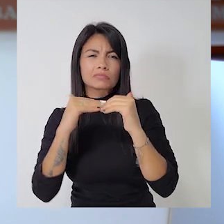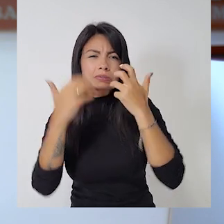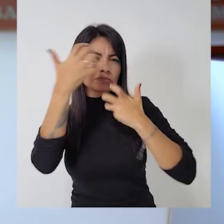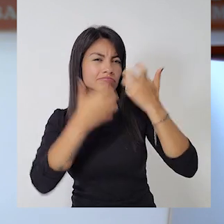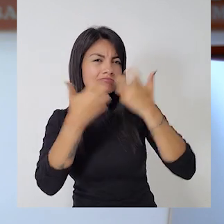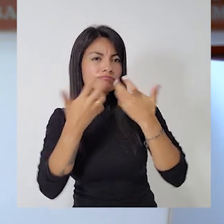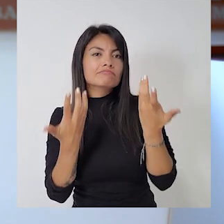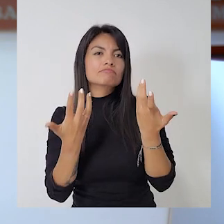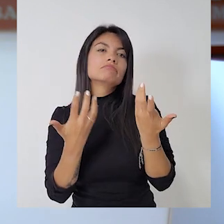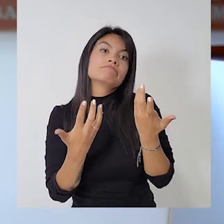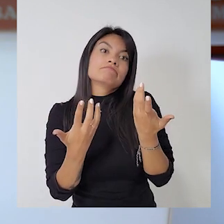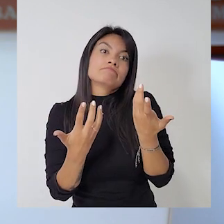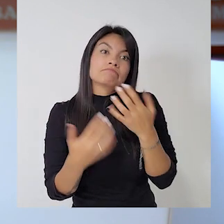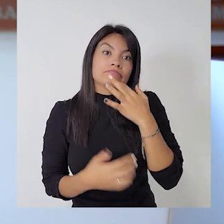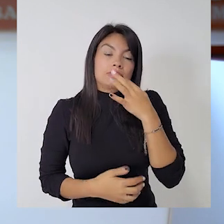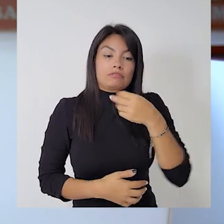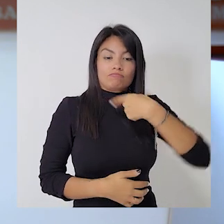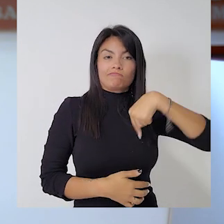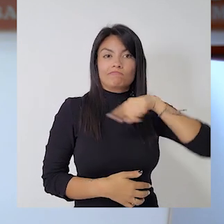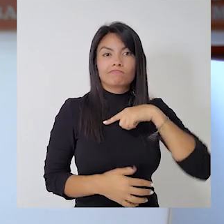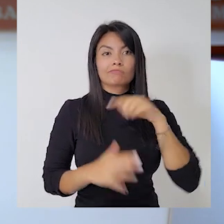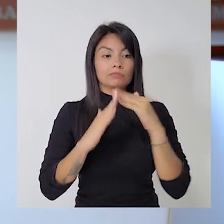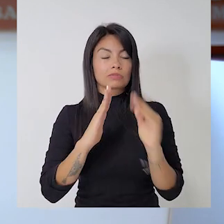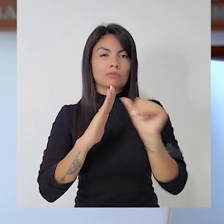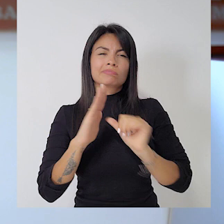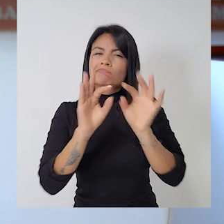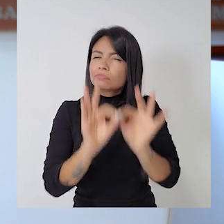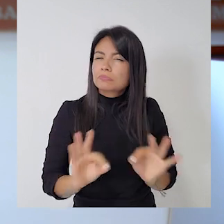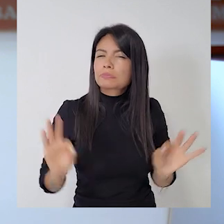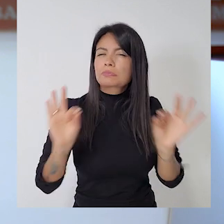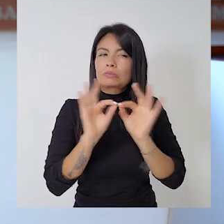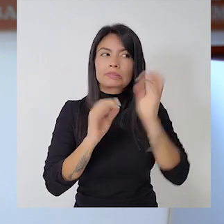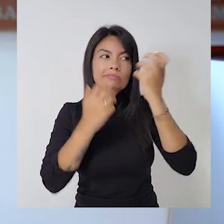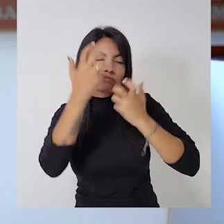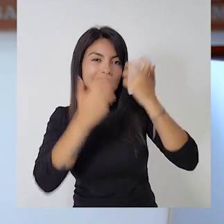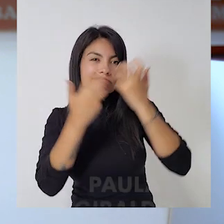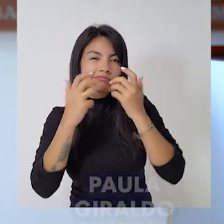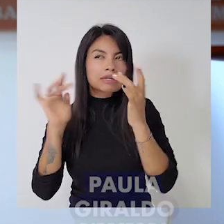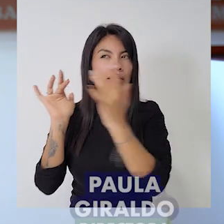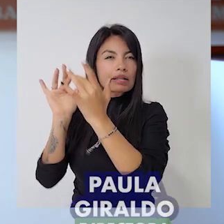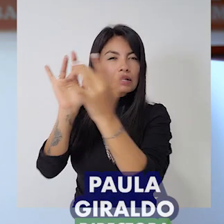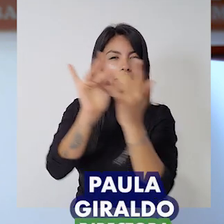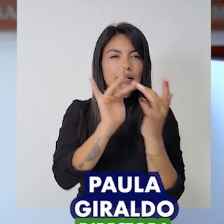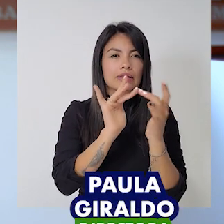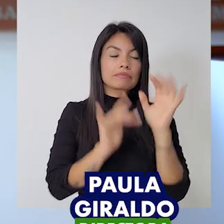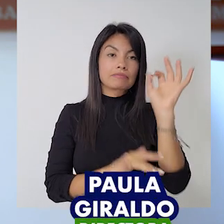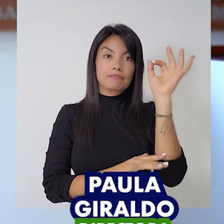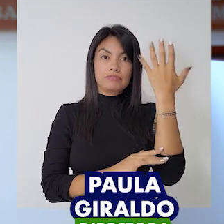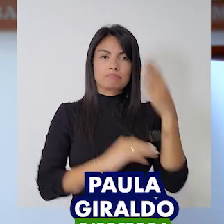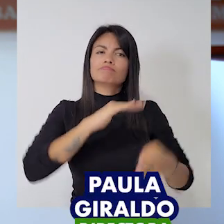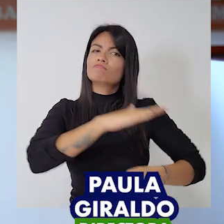estandarizadas y la presentación de estas pruebas, que para nosotros es muy importante, dada la conexión con Francia,